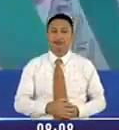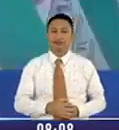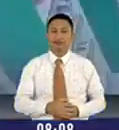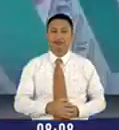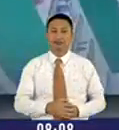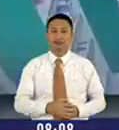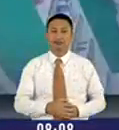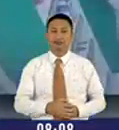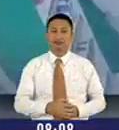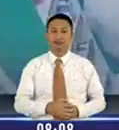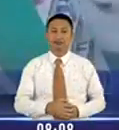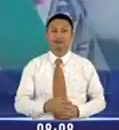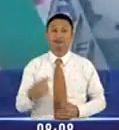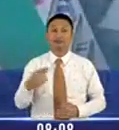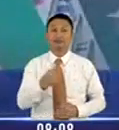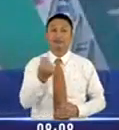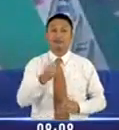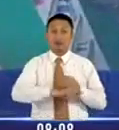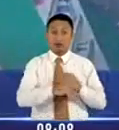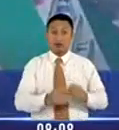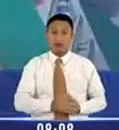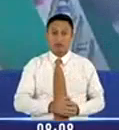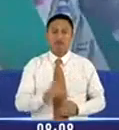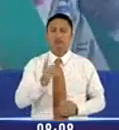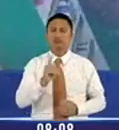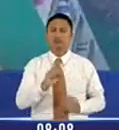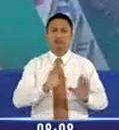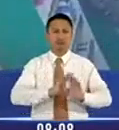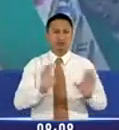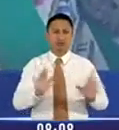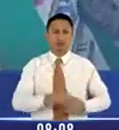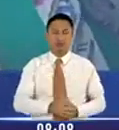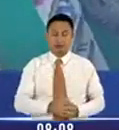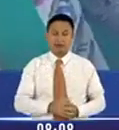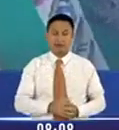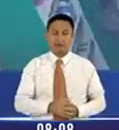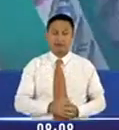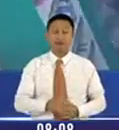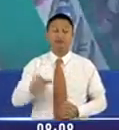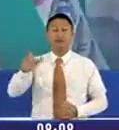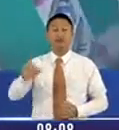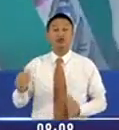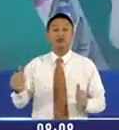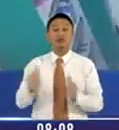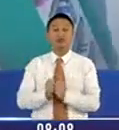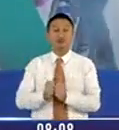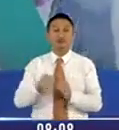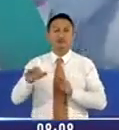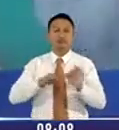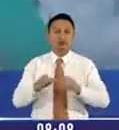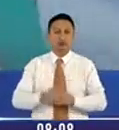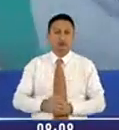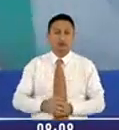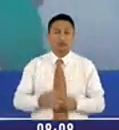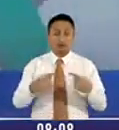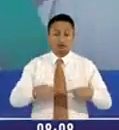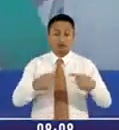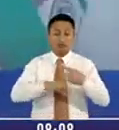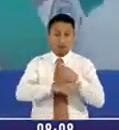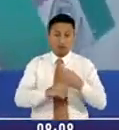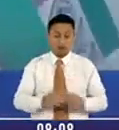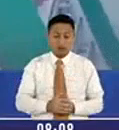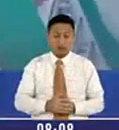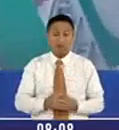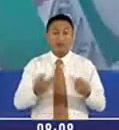nada. No se llevaron mucho dinero, nos dijeron desde el establecimiento. Un trabajador cercano explica que no solo son los robos por la zona,